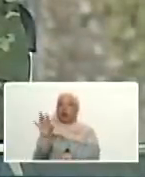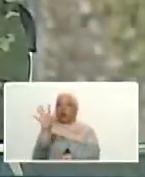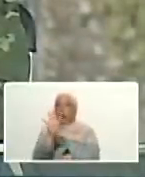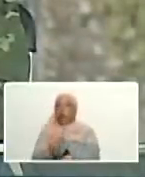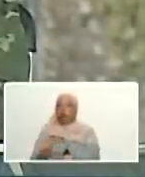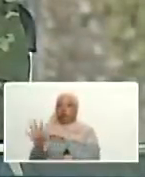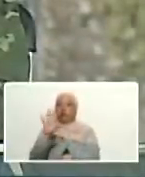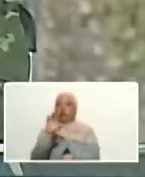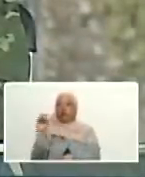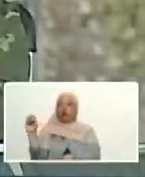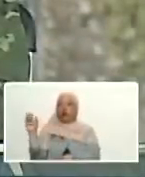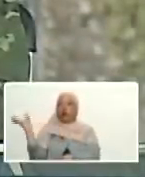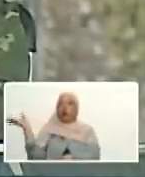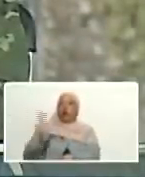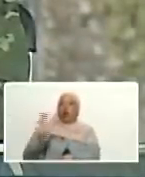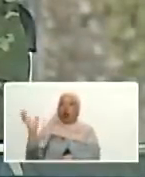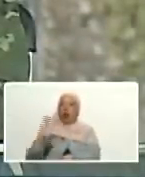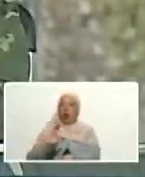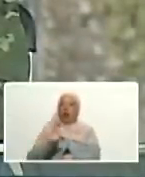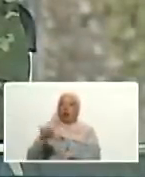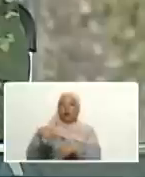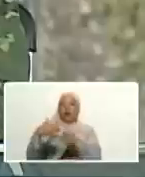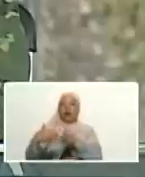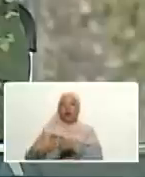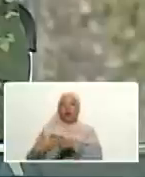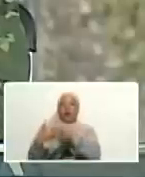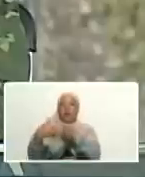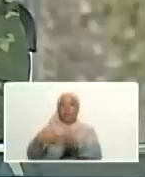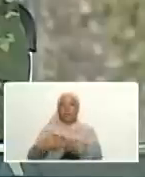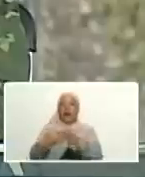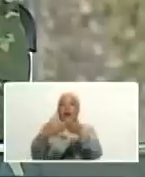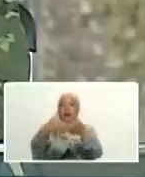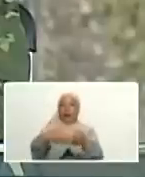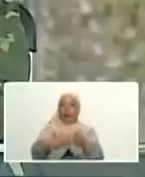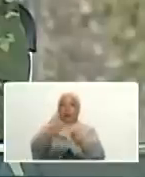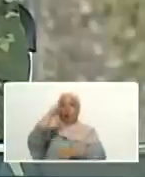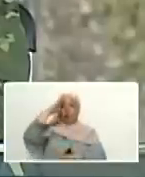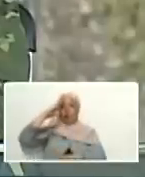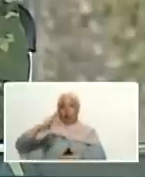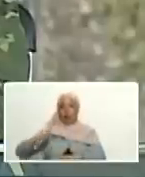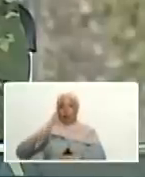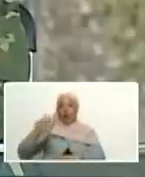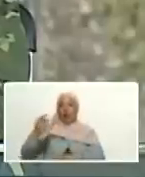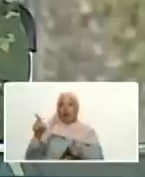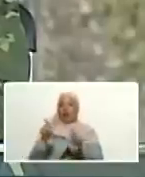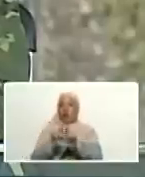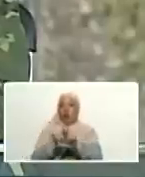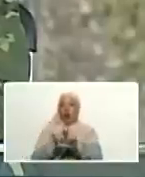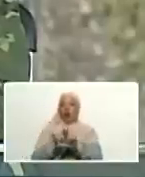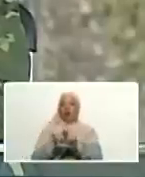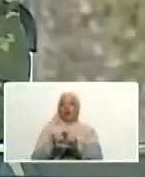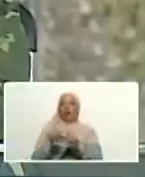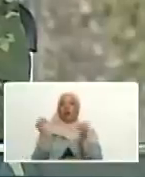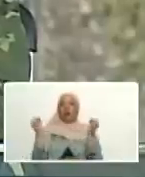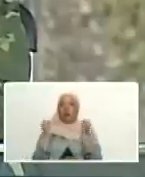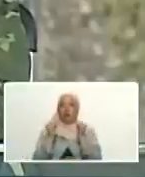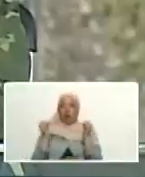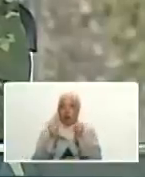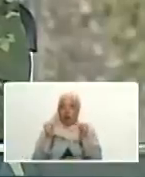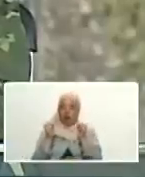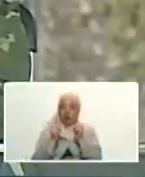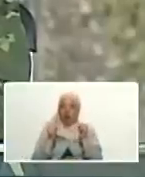central, capital, marítima, insular, Guayana, oriental, los Andes y los